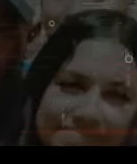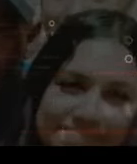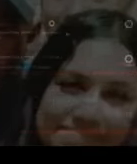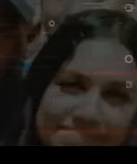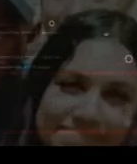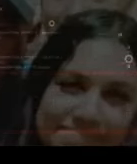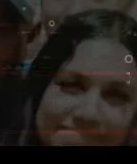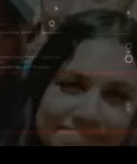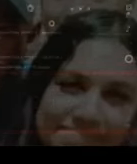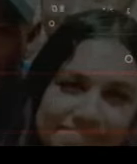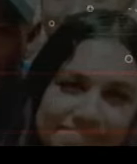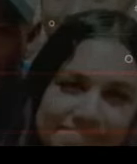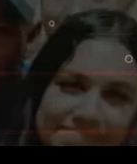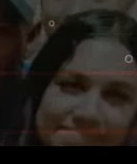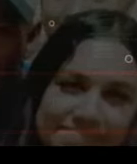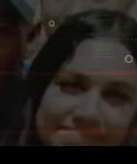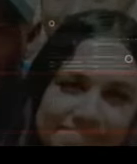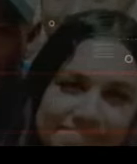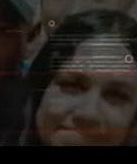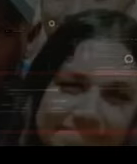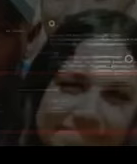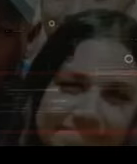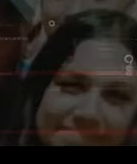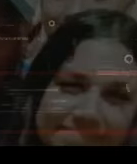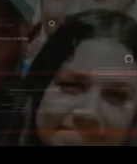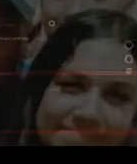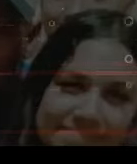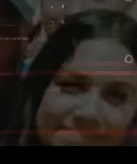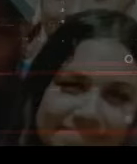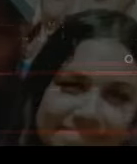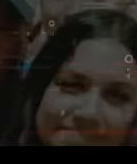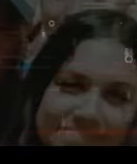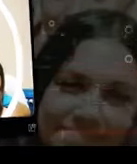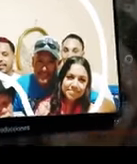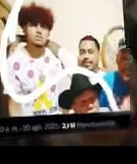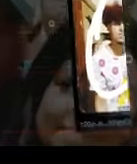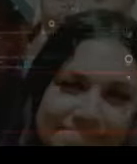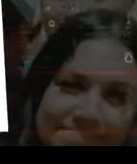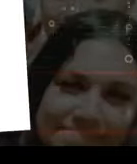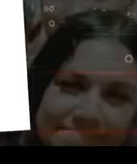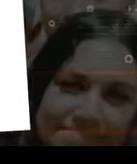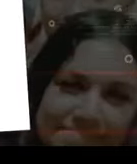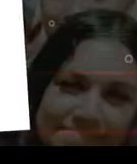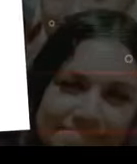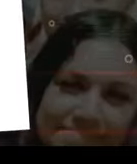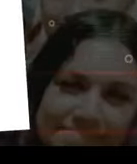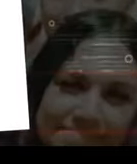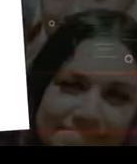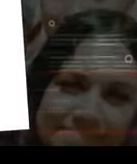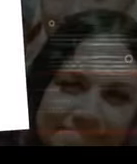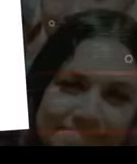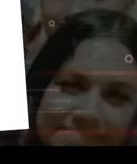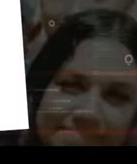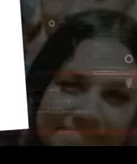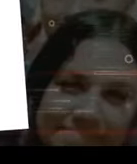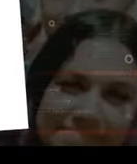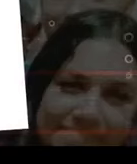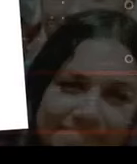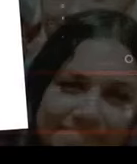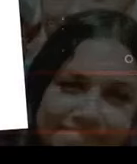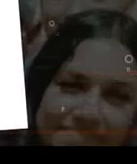Noriega, originarios de la comunidad de San Isidro de Lagos de Moreno, Jalisco. Sin confirmación de las